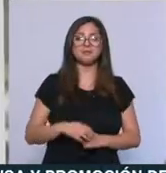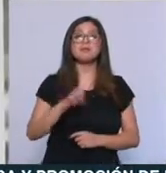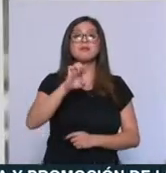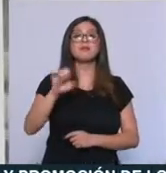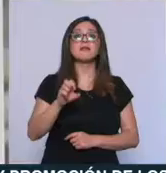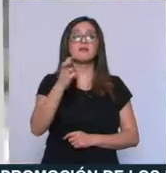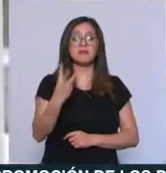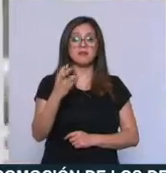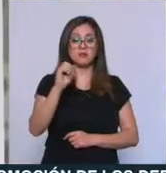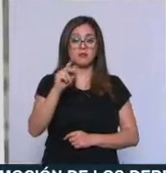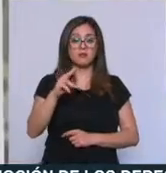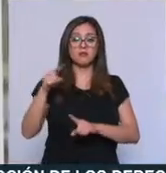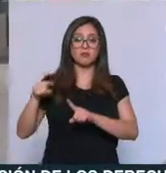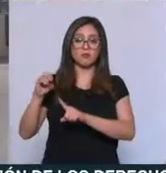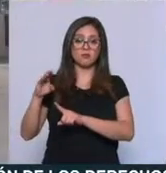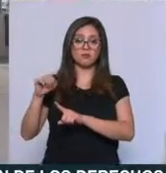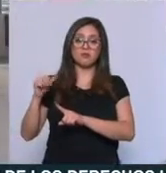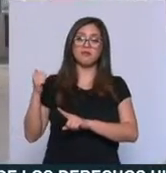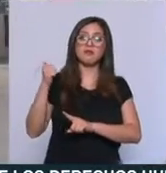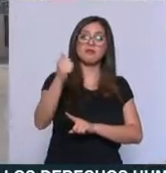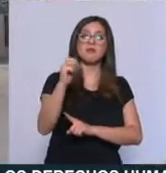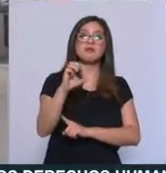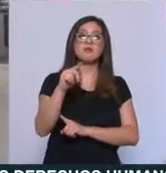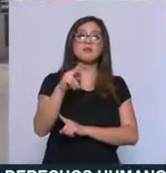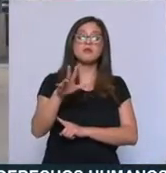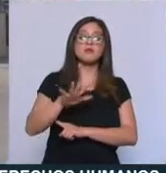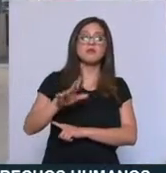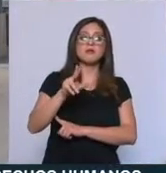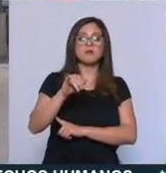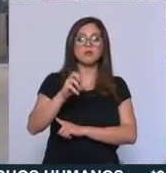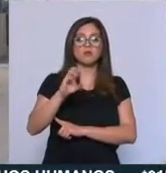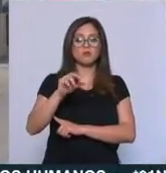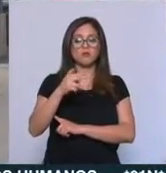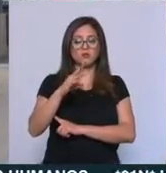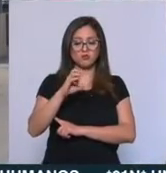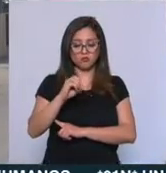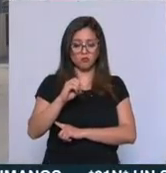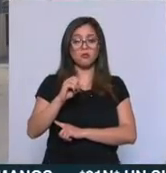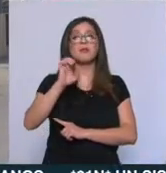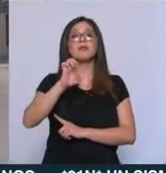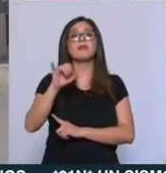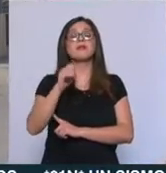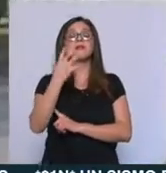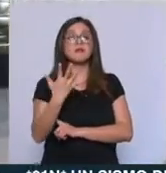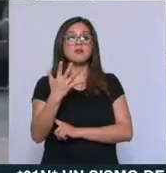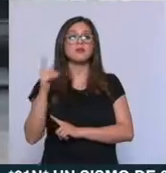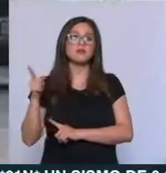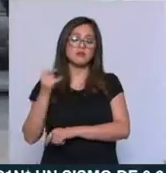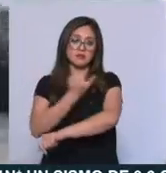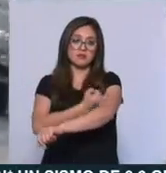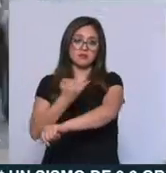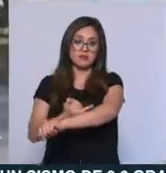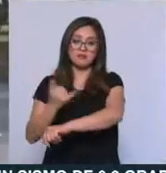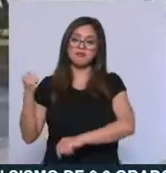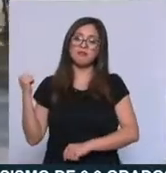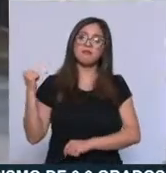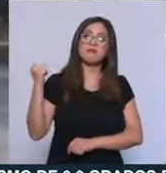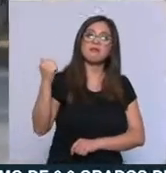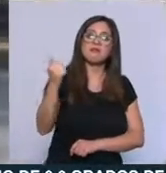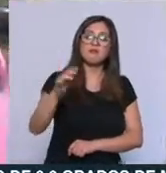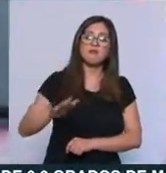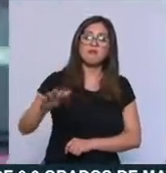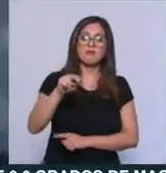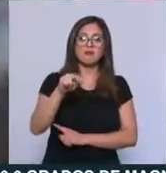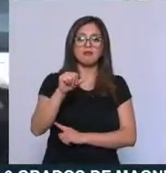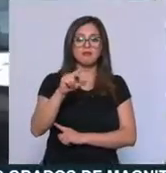3 Oriente de Oceanía a Circuito Interior Río Churubusco, Eje 5 Sur de Ermita Iztapalapa y a lo largo del tramo